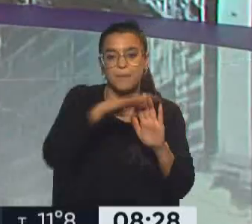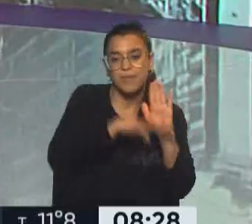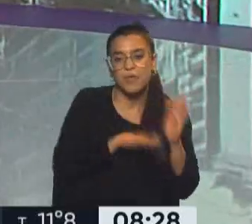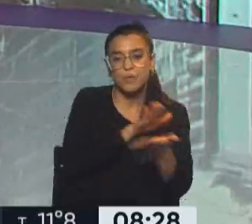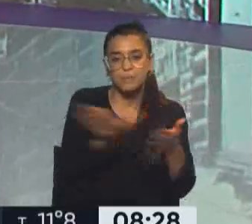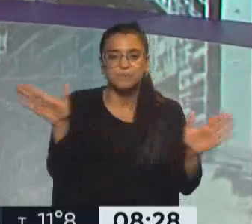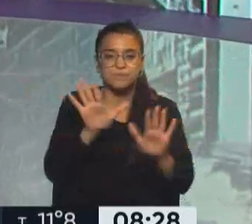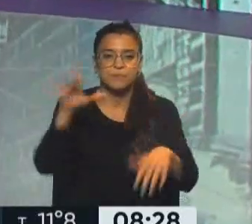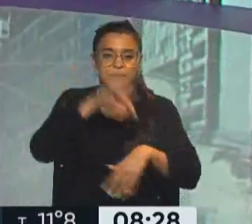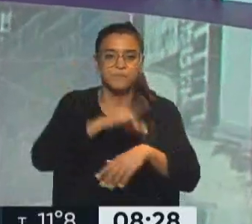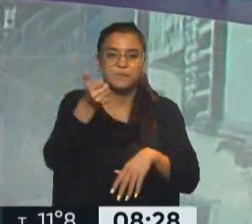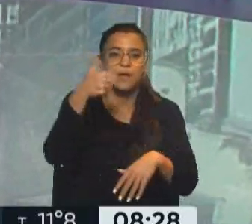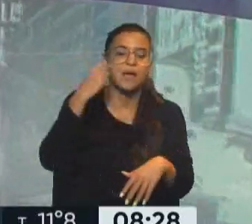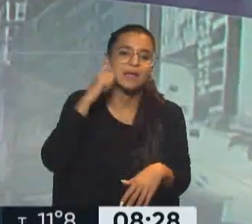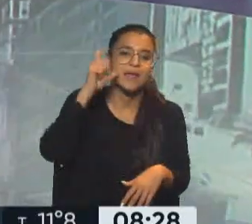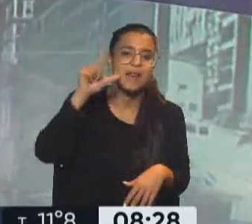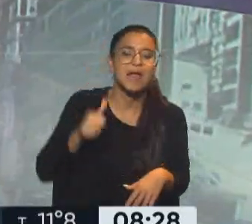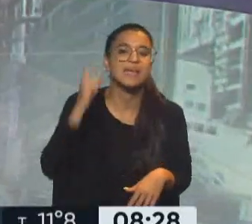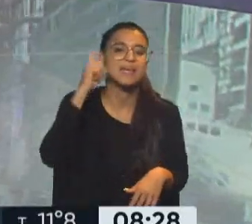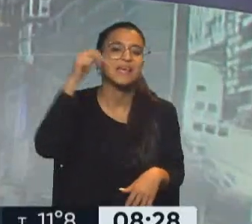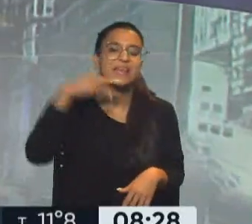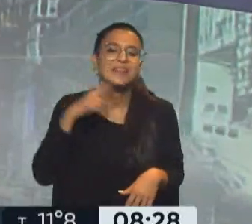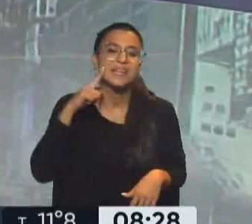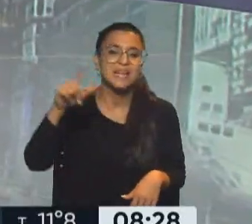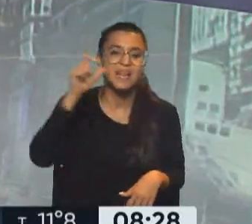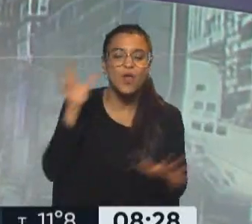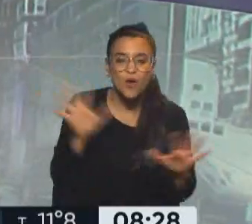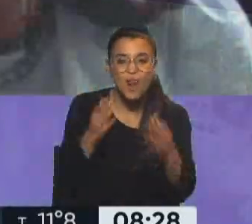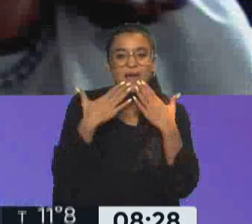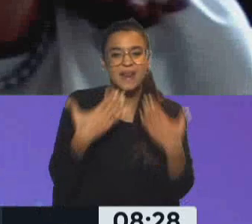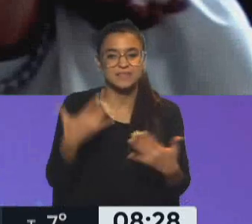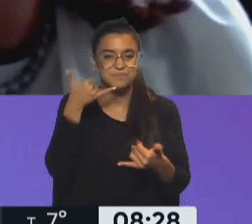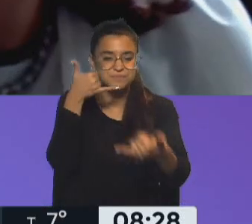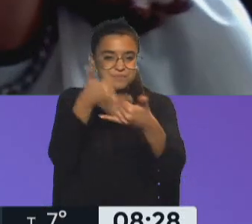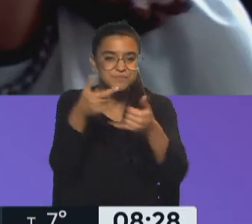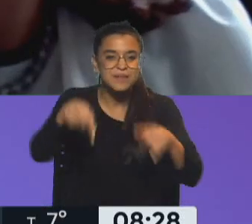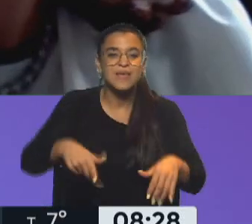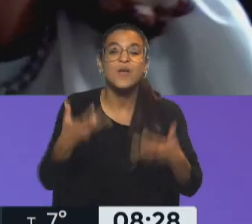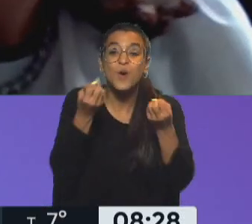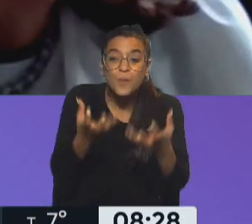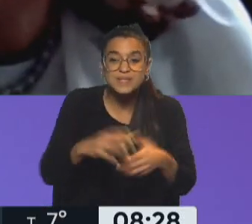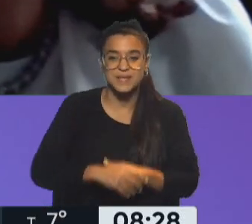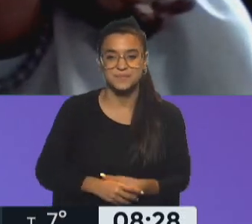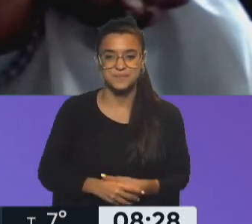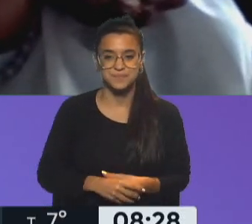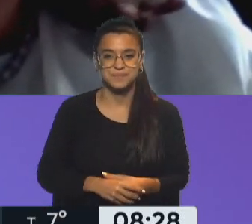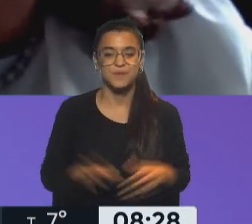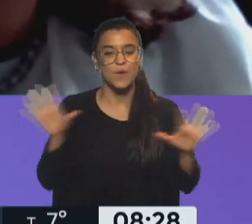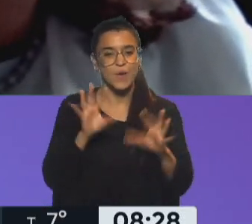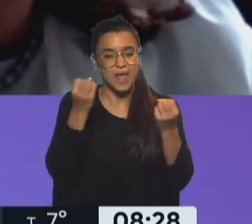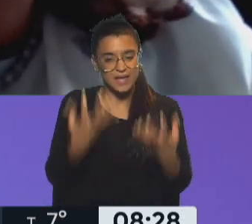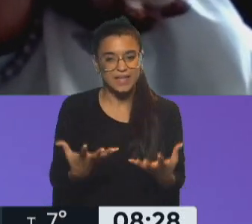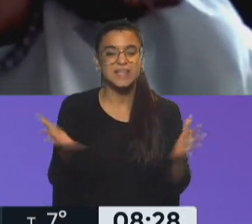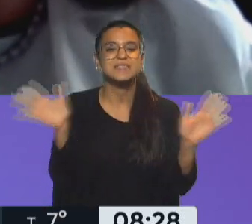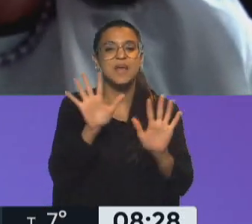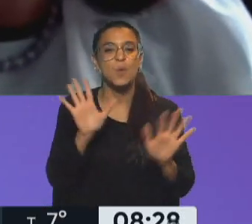Estamos saludando a la doctora Ángela Gentile. ¿Qué tal, doctora? Gracias por atendernos como siempre en la televisión pública. ¿Cómo está usted? ¿Qué tal? ¿Cómo les va?